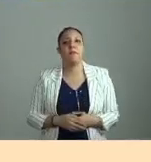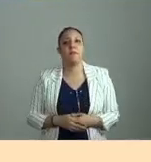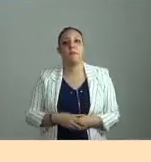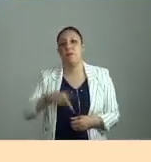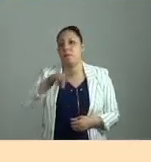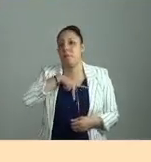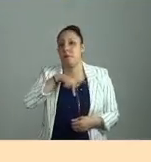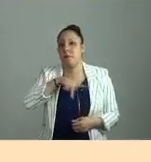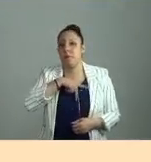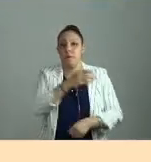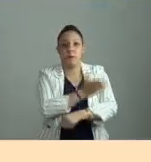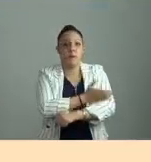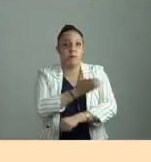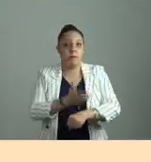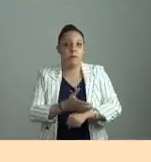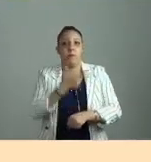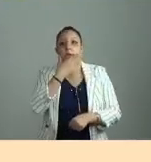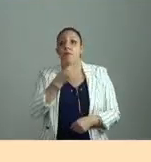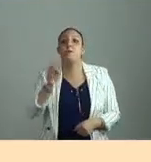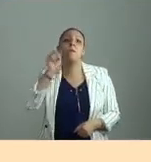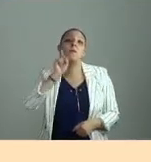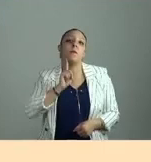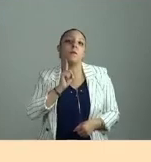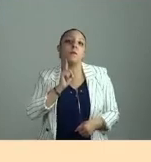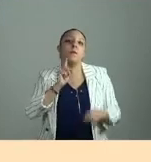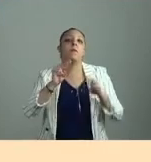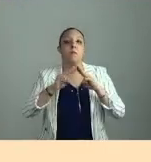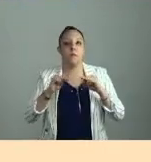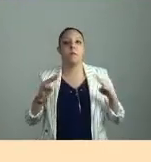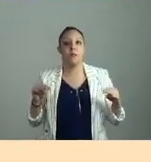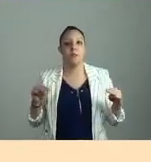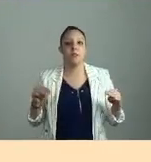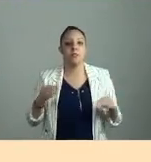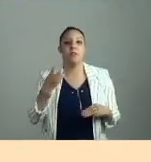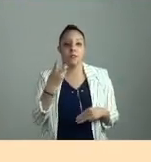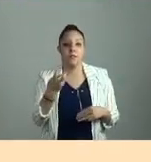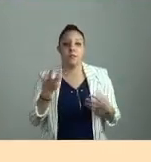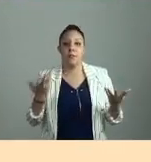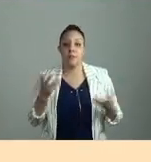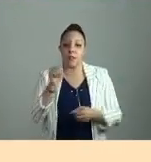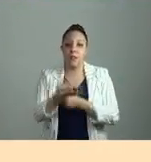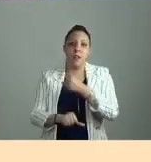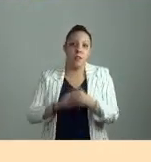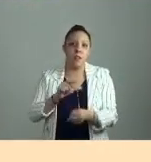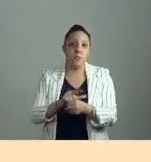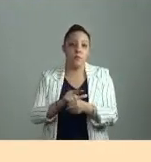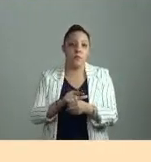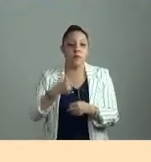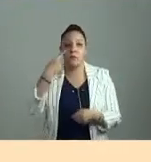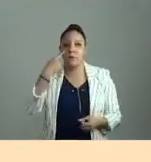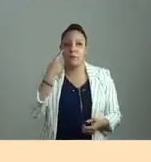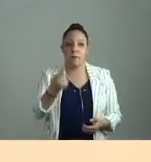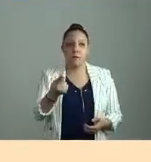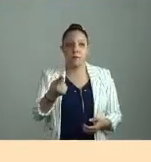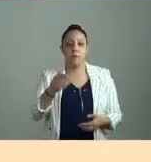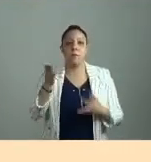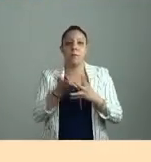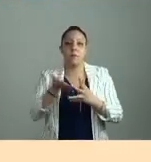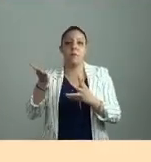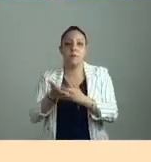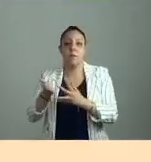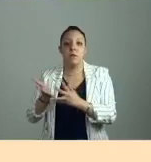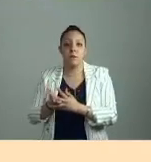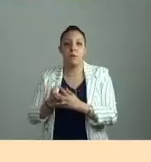álvarez nuestros compañeros animales no que lo están matando lo están destruyendo de tanta forma